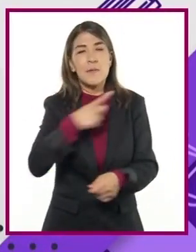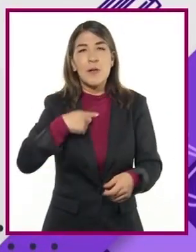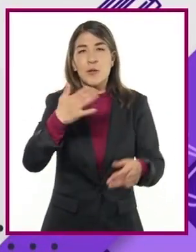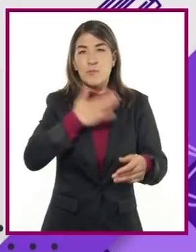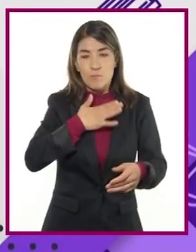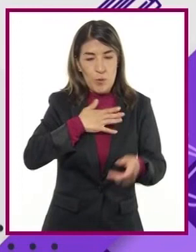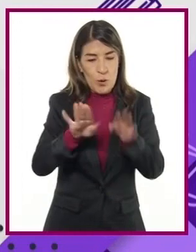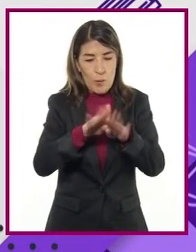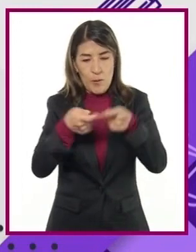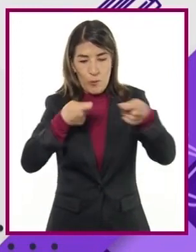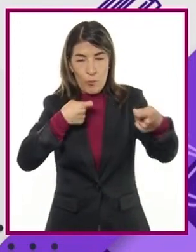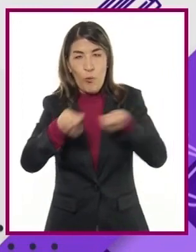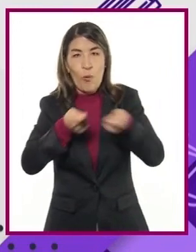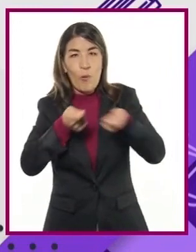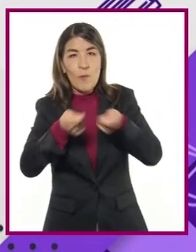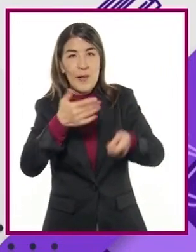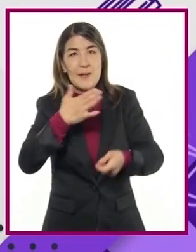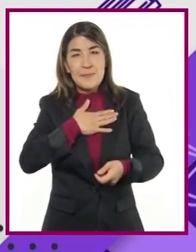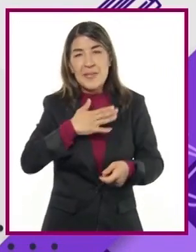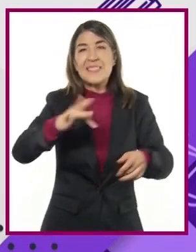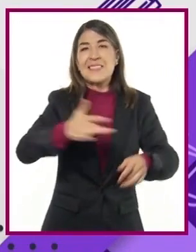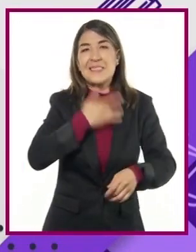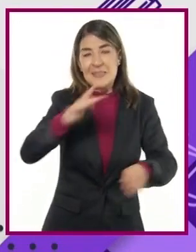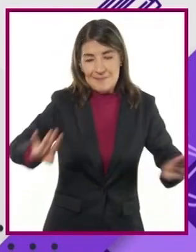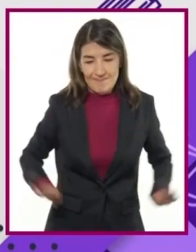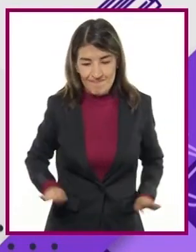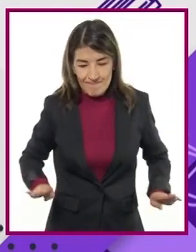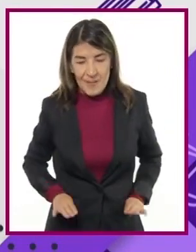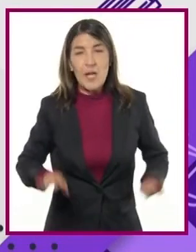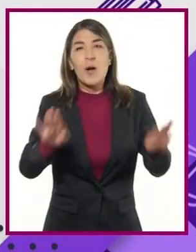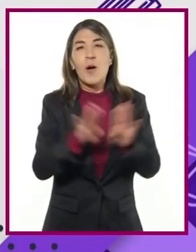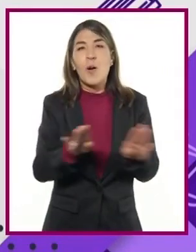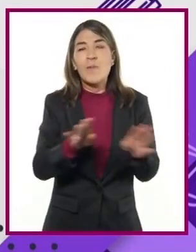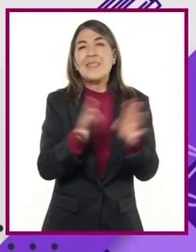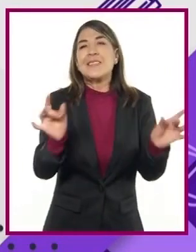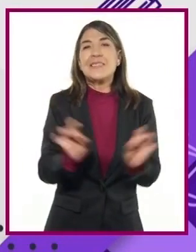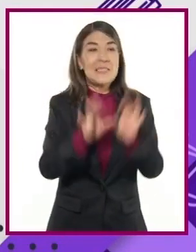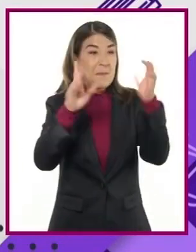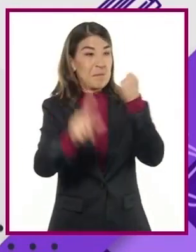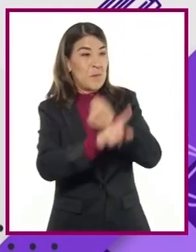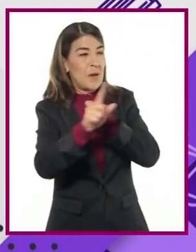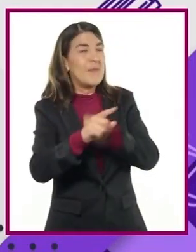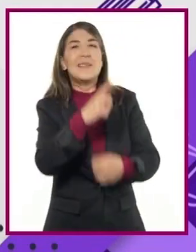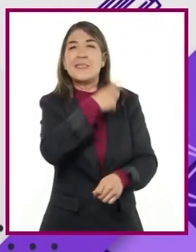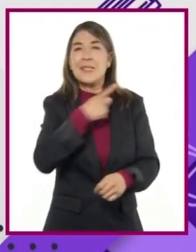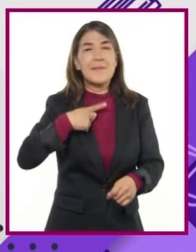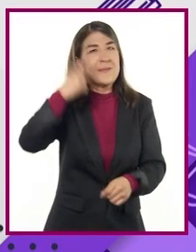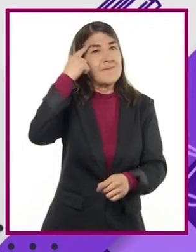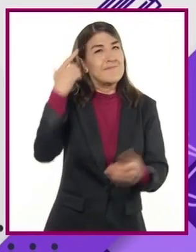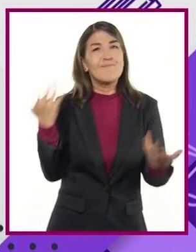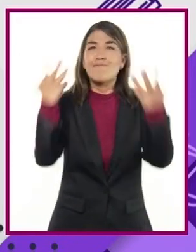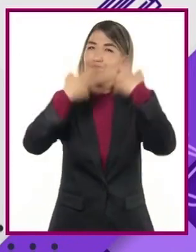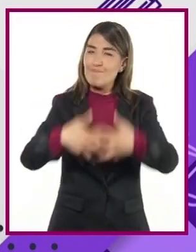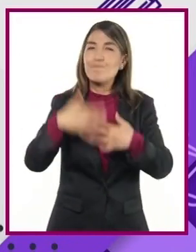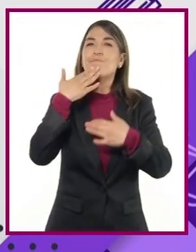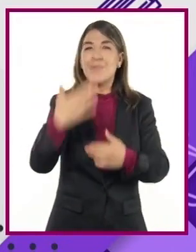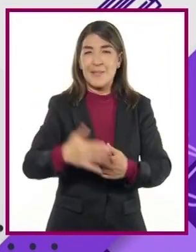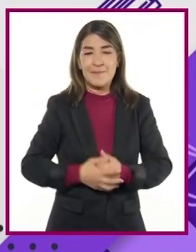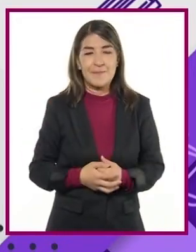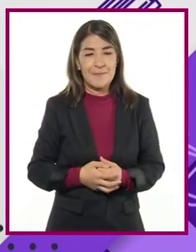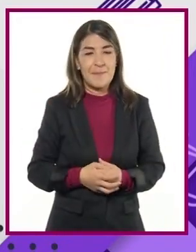autorregularse y actuar con moderación ante situaciones inesperadas. 4.